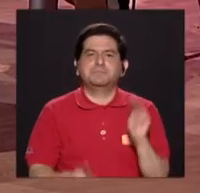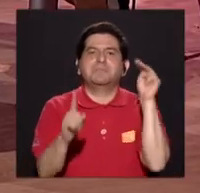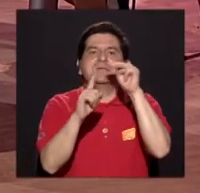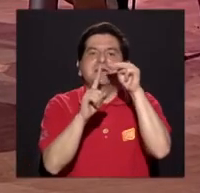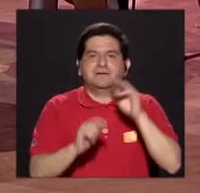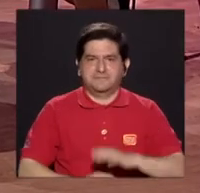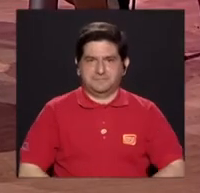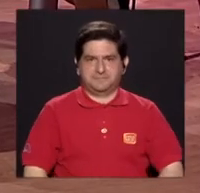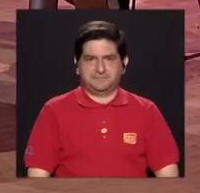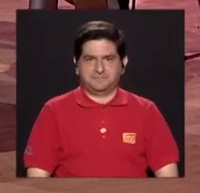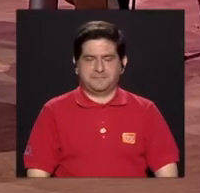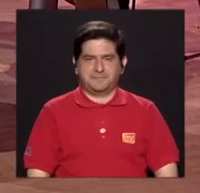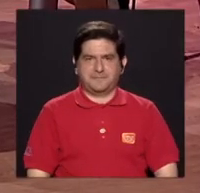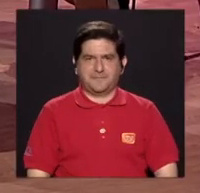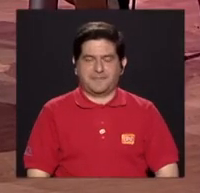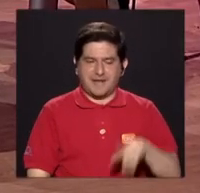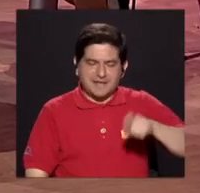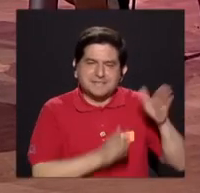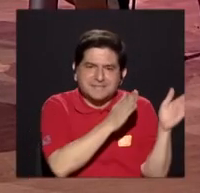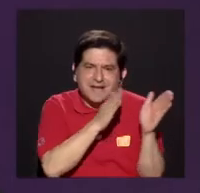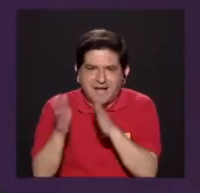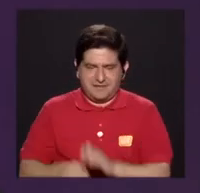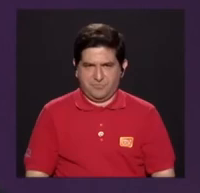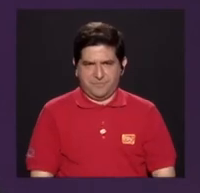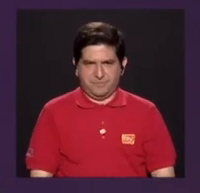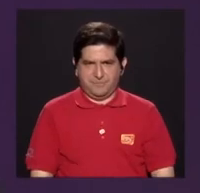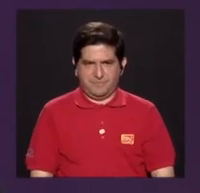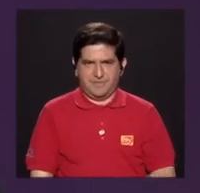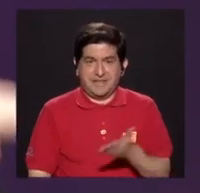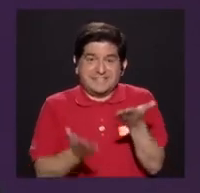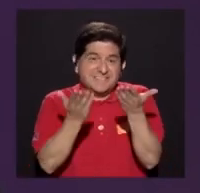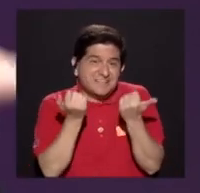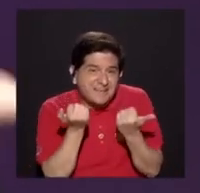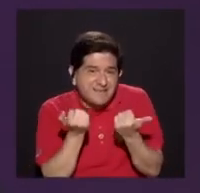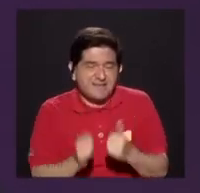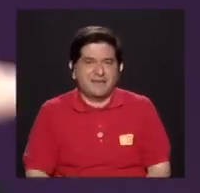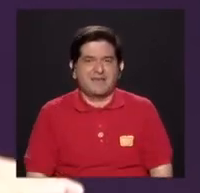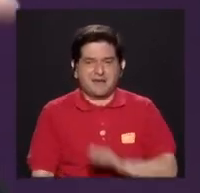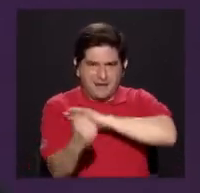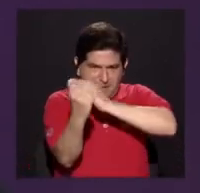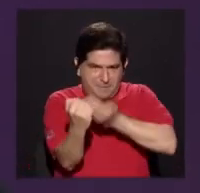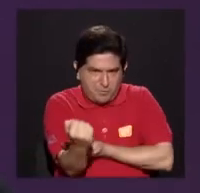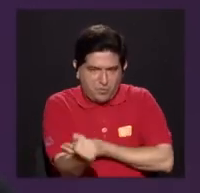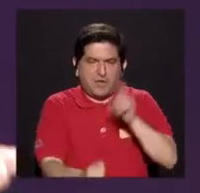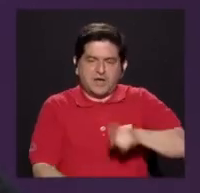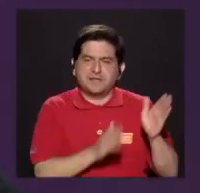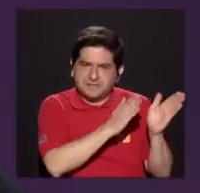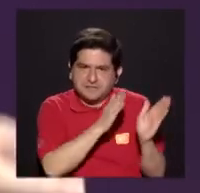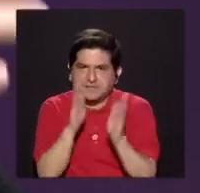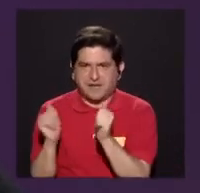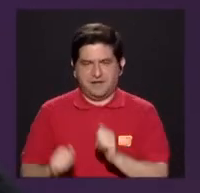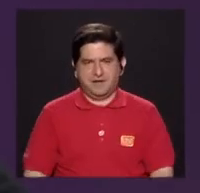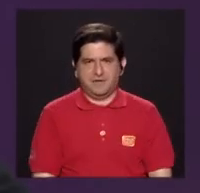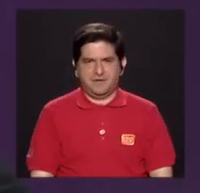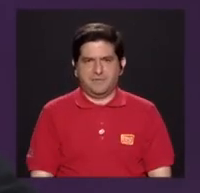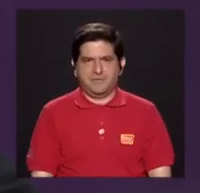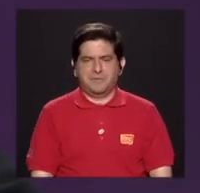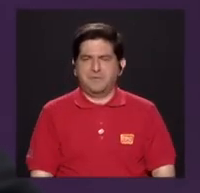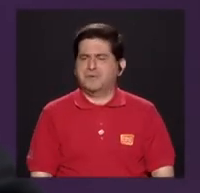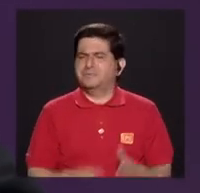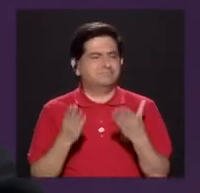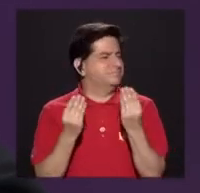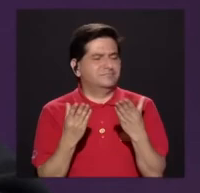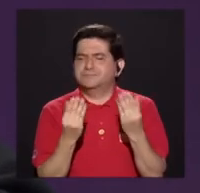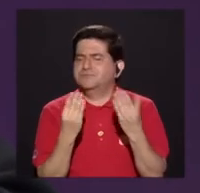es, hay que prepararse. Si se aspira a llegar al poder, hay que prepararse. Hay que perder el